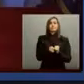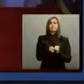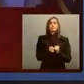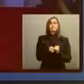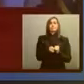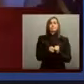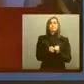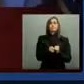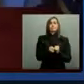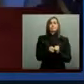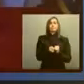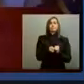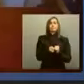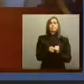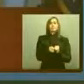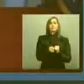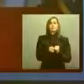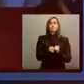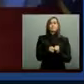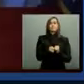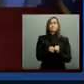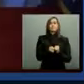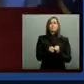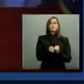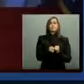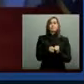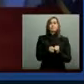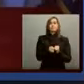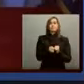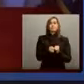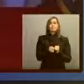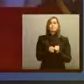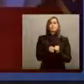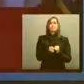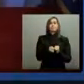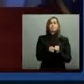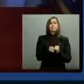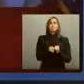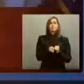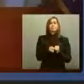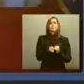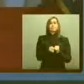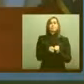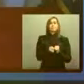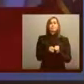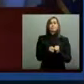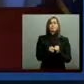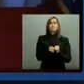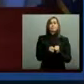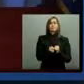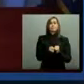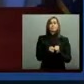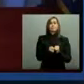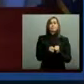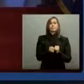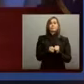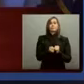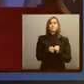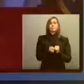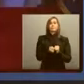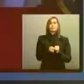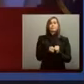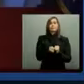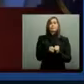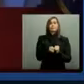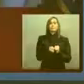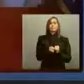luego usted se le olvido y decirle a este pueblo que su gobierno como